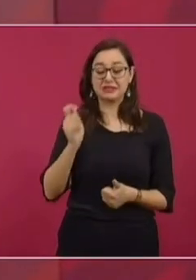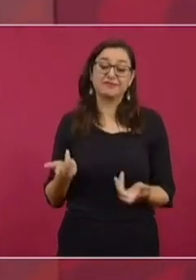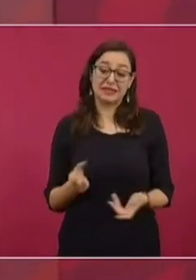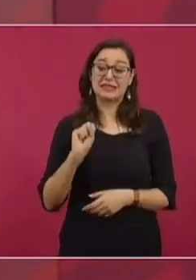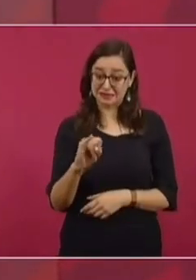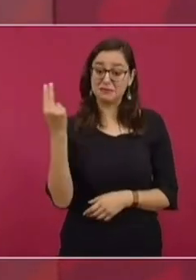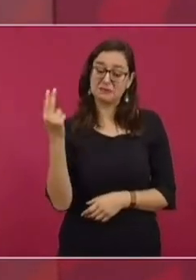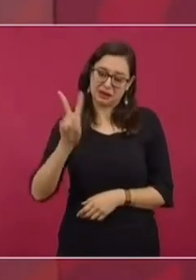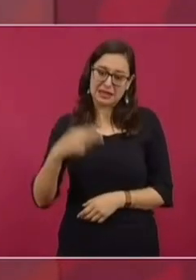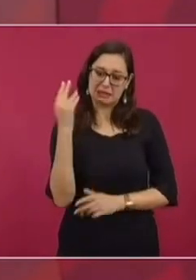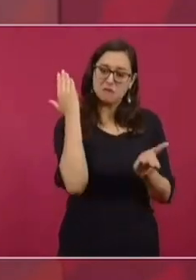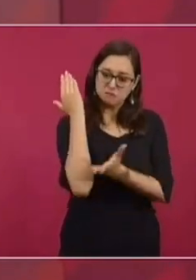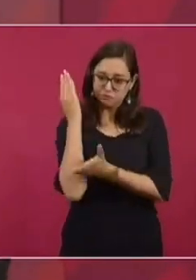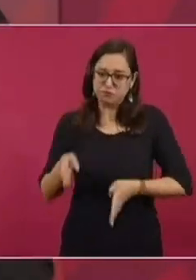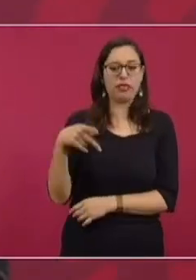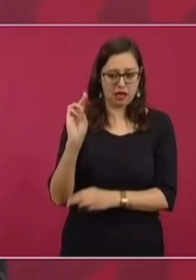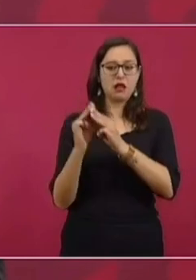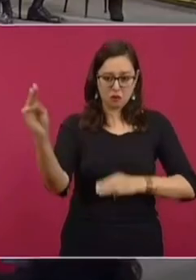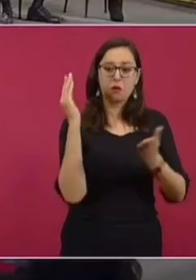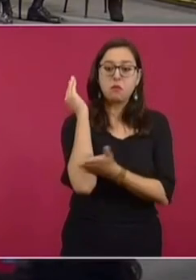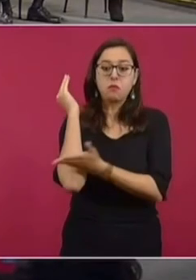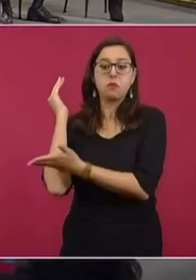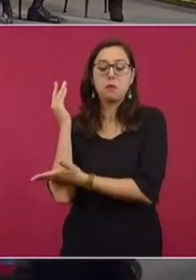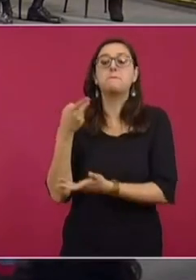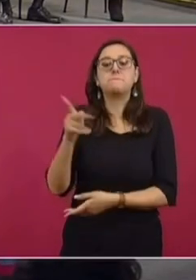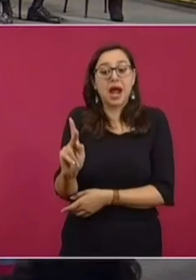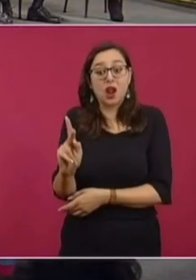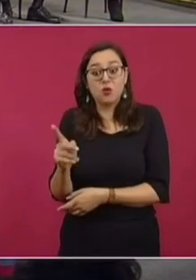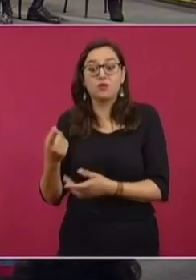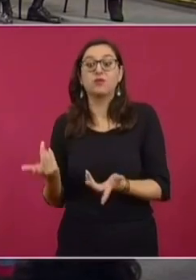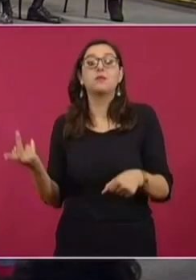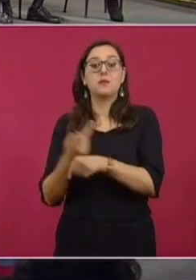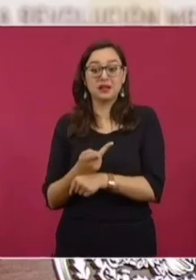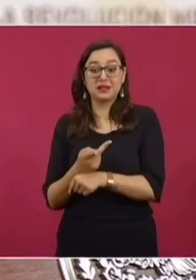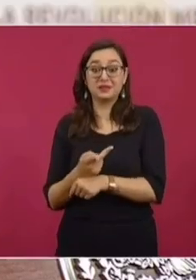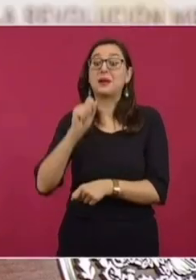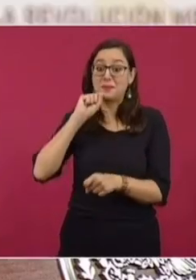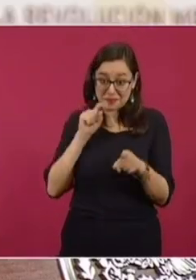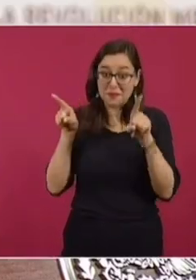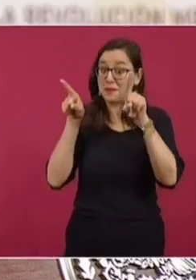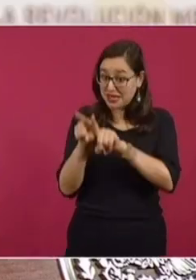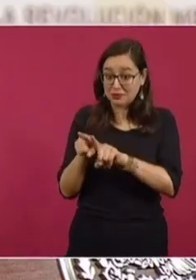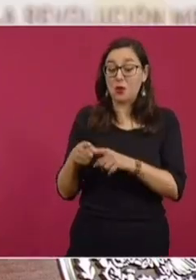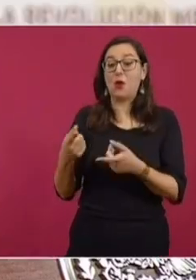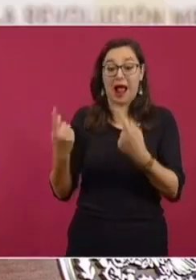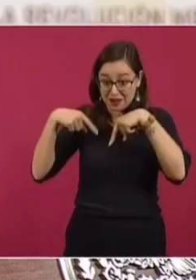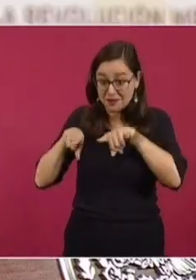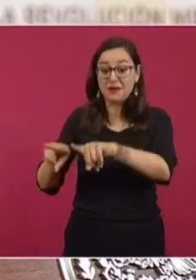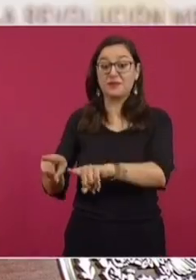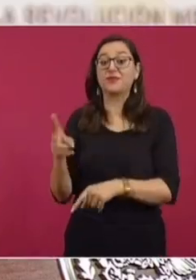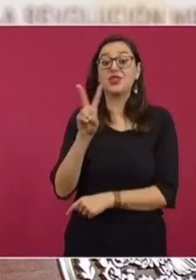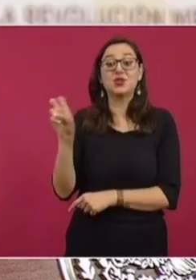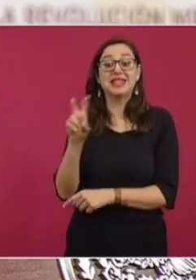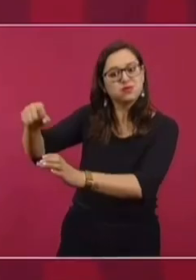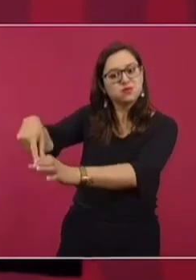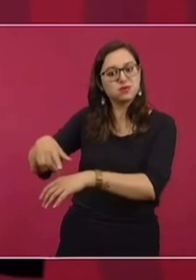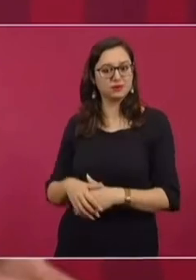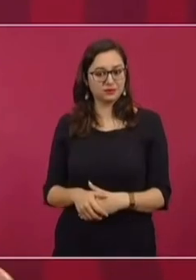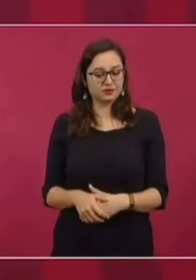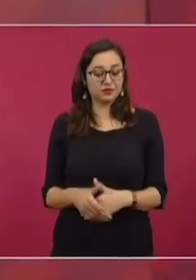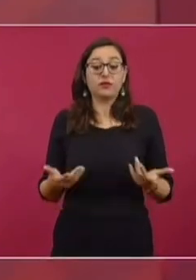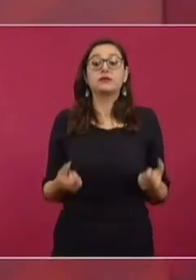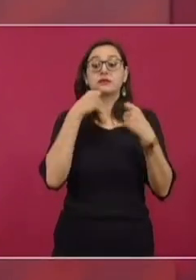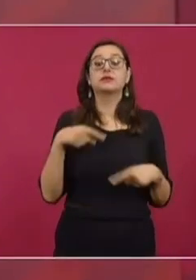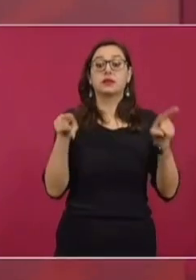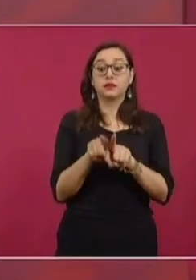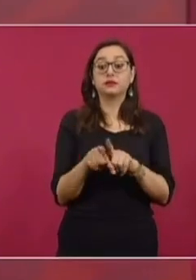brecha para hacer el camillón y poner las vías, estamos sembrando en toda la ruta del Tren Maya 200 mil hectáreas. Con el